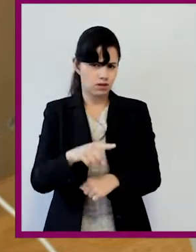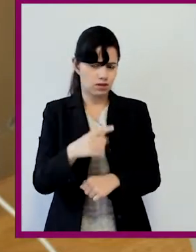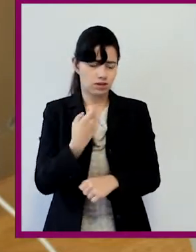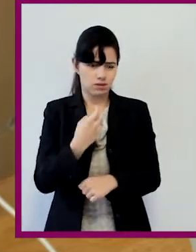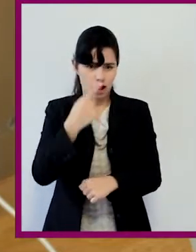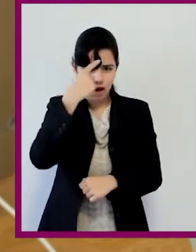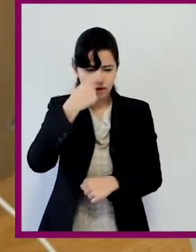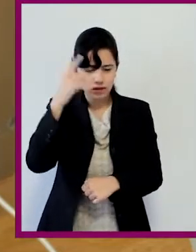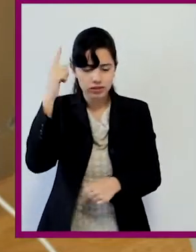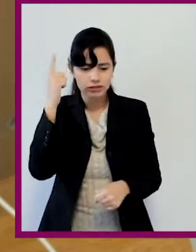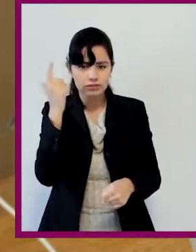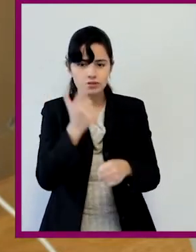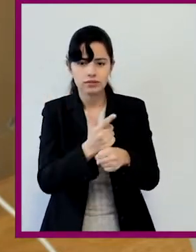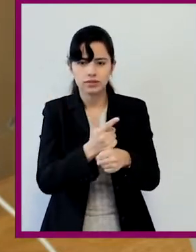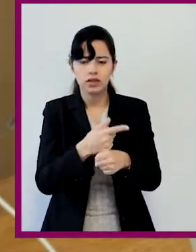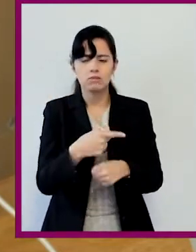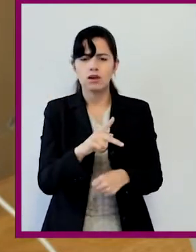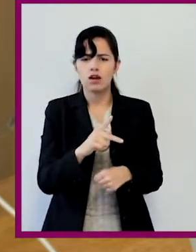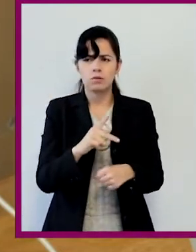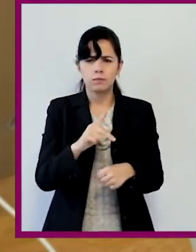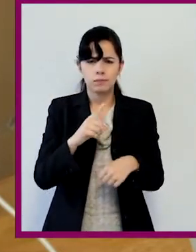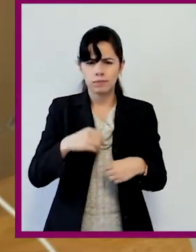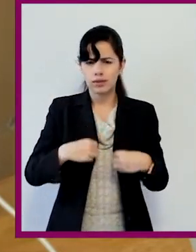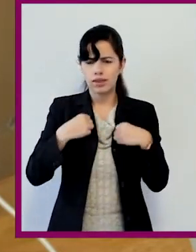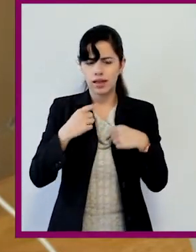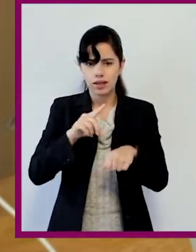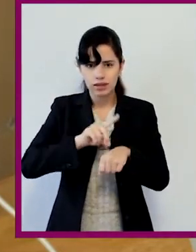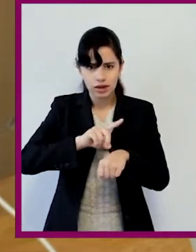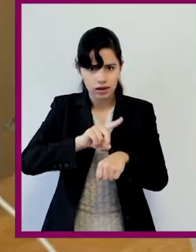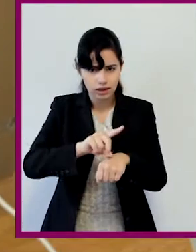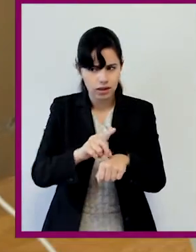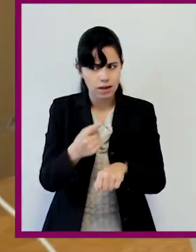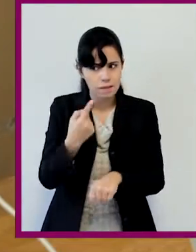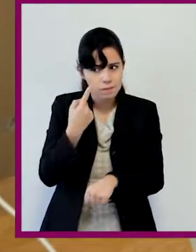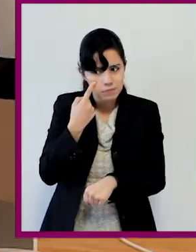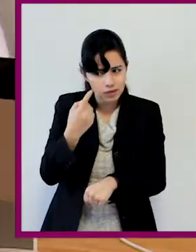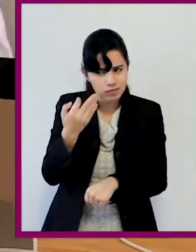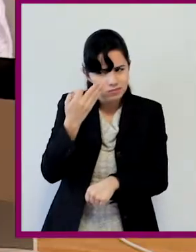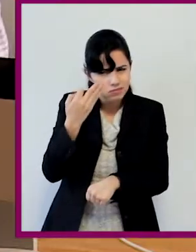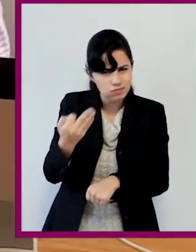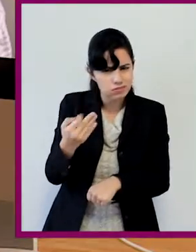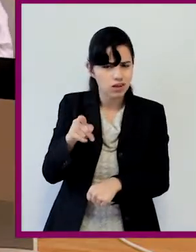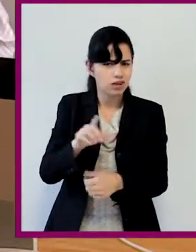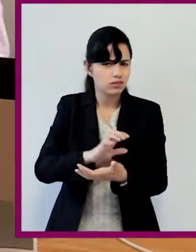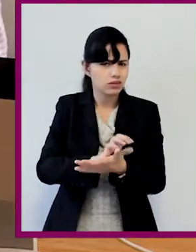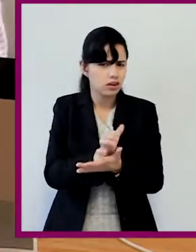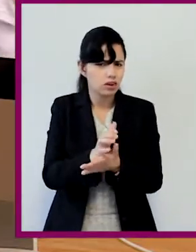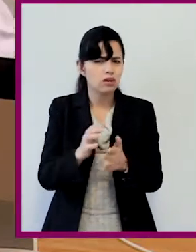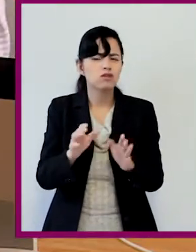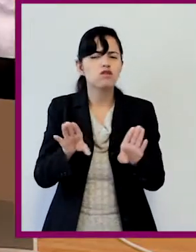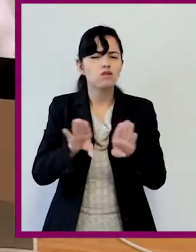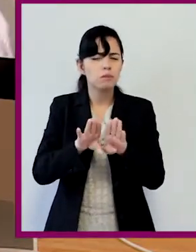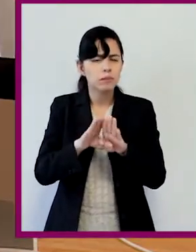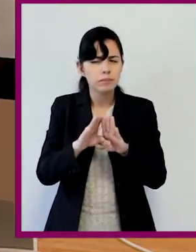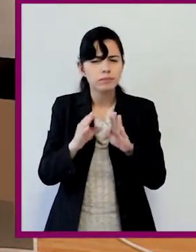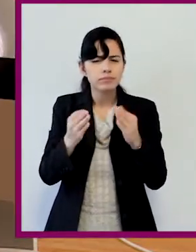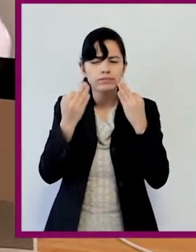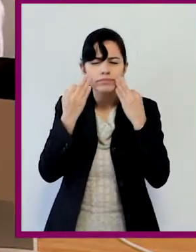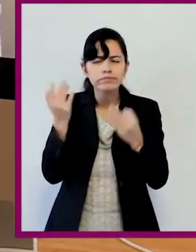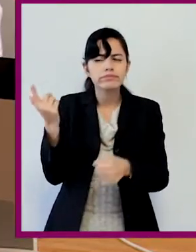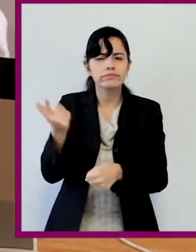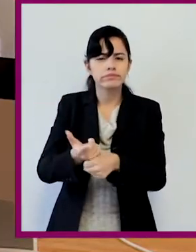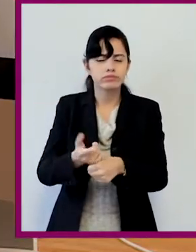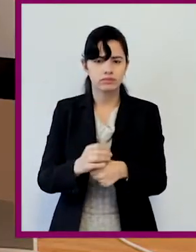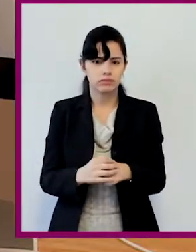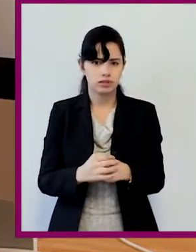nuestra cotidianidad se pueden manifestar la discriminación de una manera más velada? Eso es de lo cotidiano, de la vida diaria, y